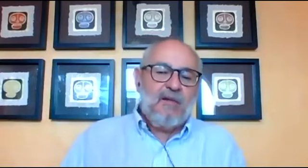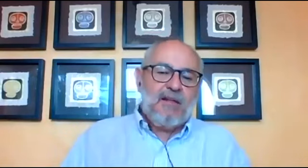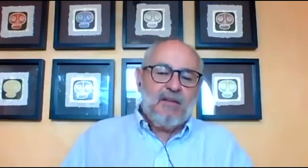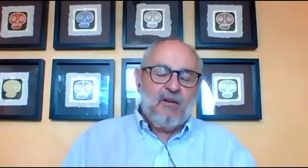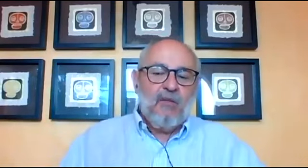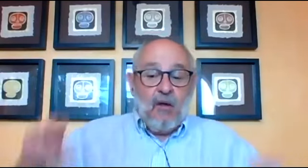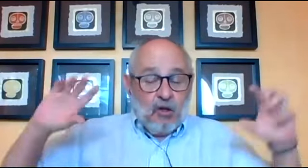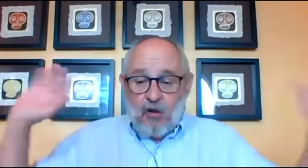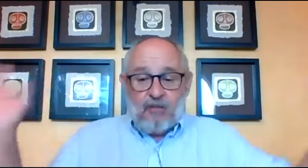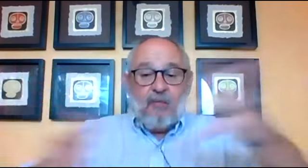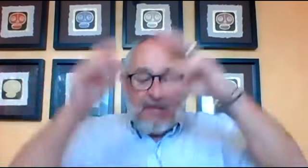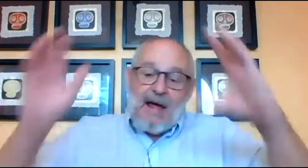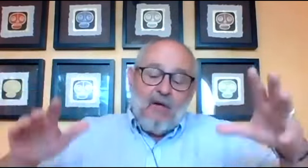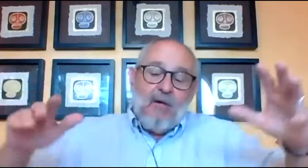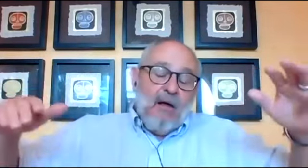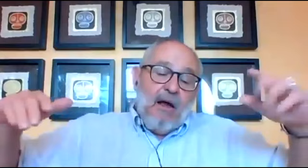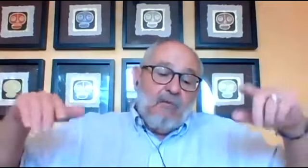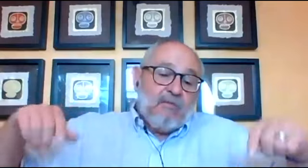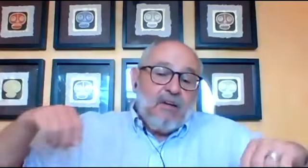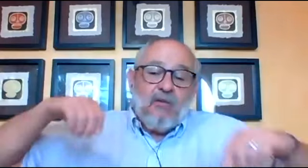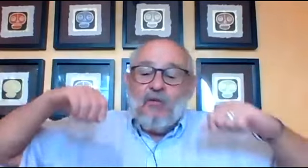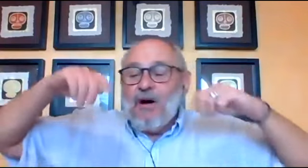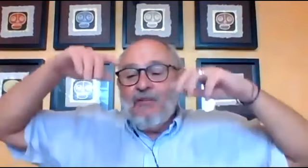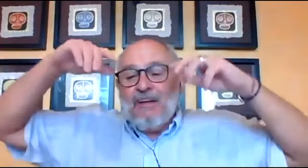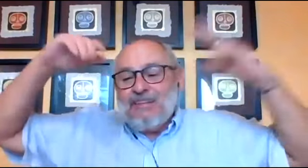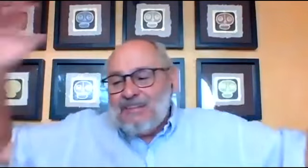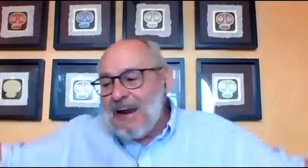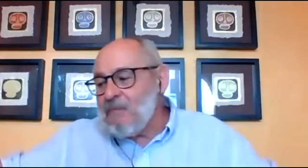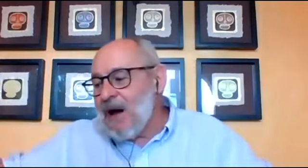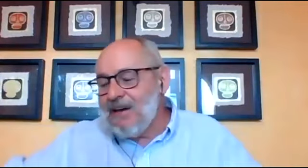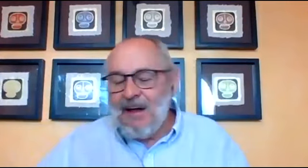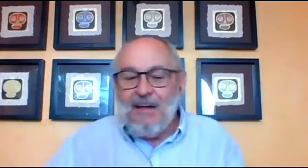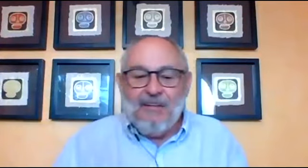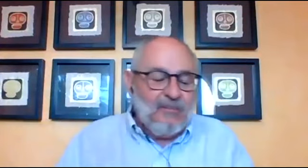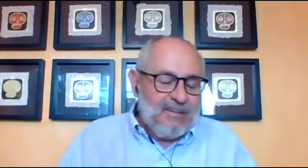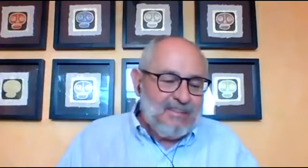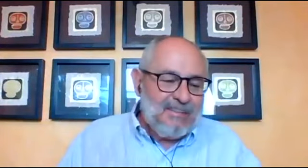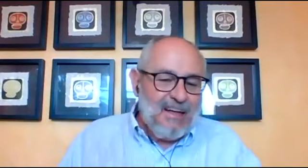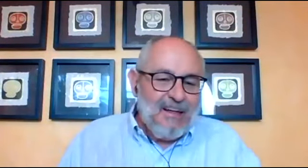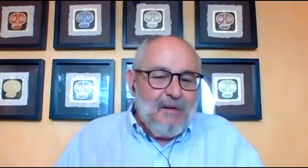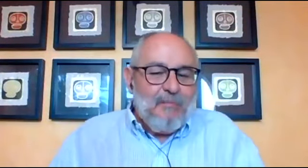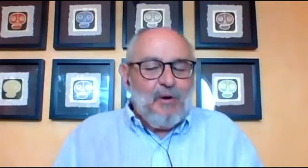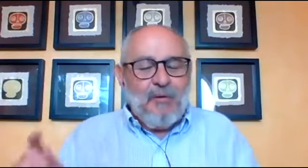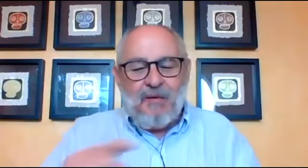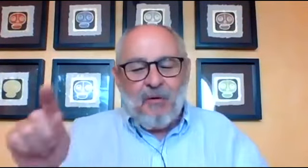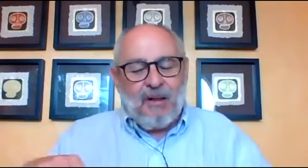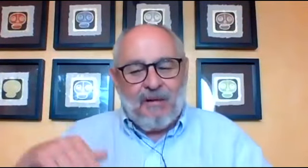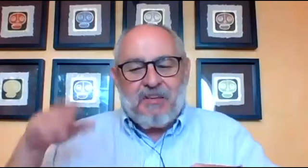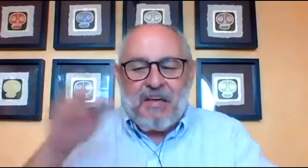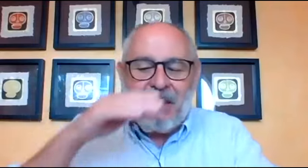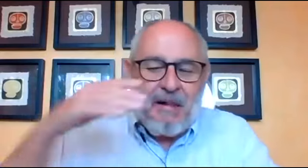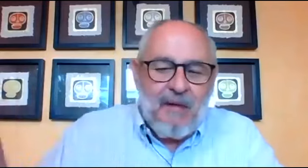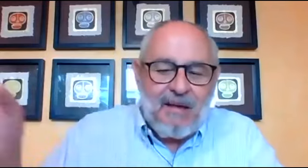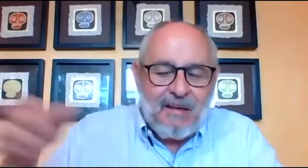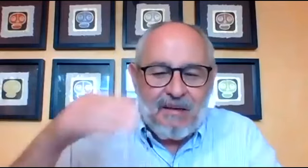de civilización. Todo esto mezclado en un lugar donde existe la magia, donde existe... Pero lo más importante,